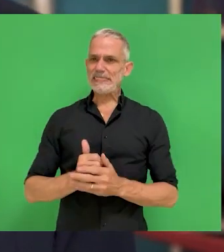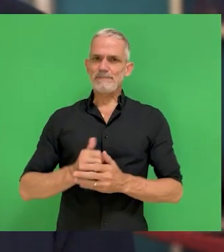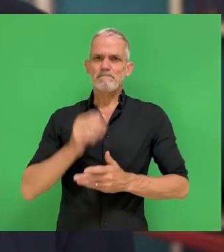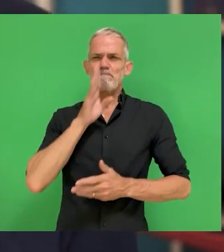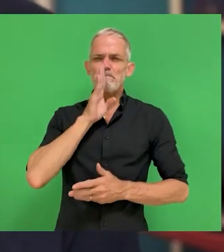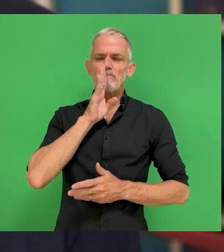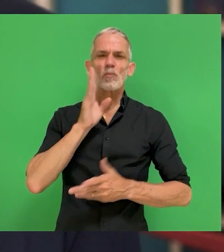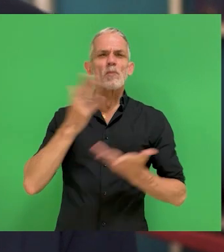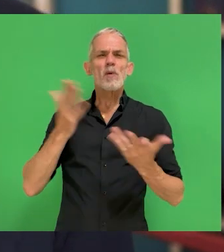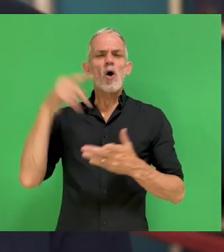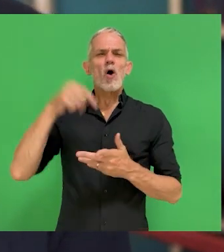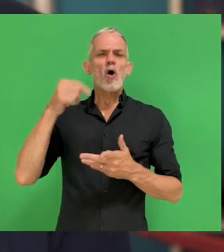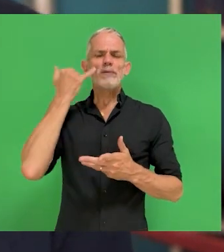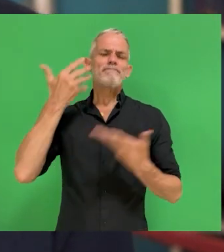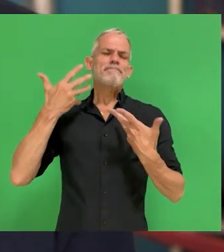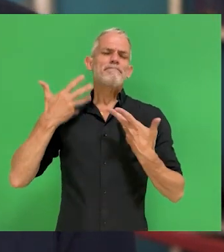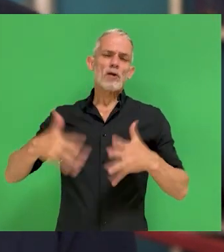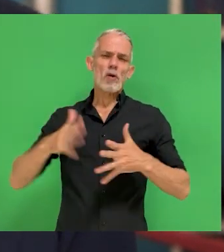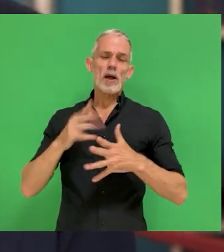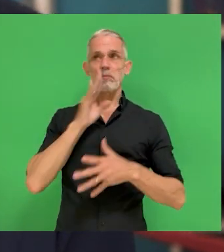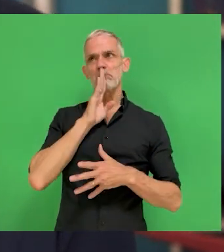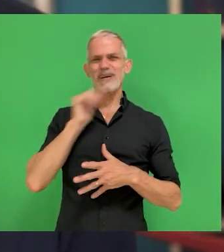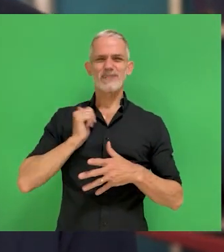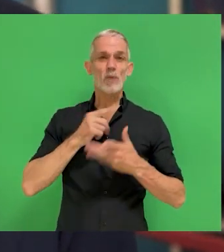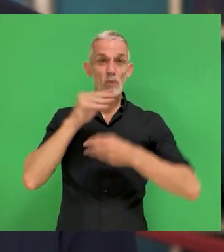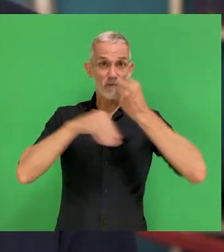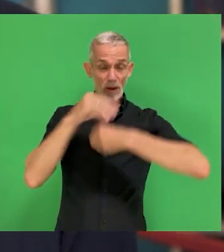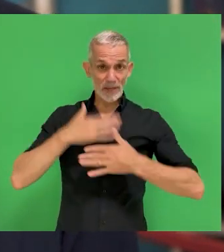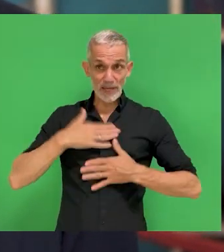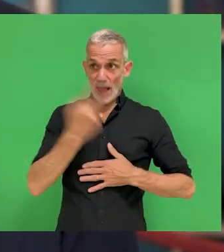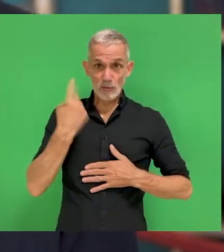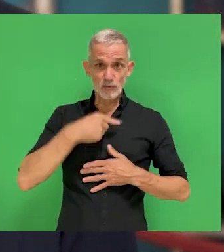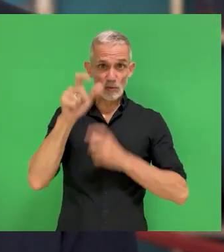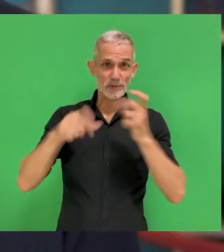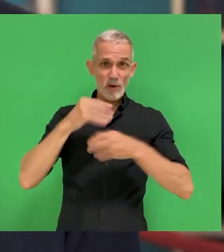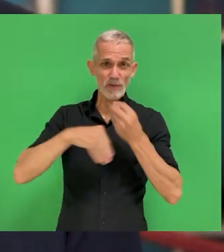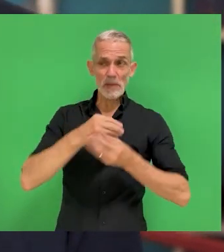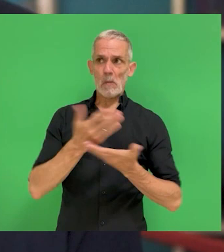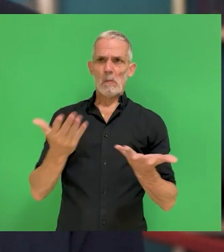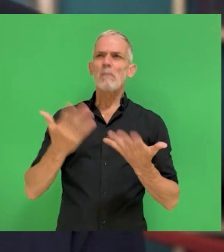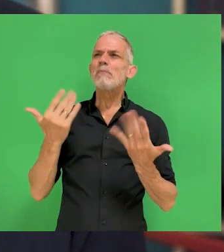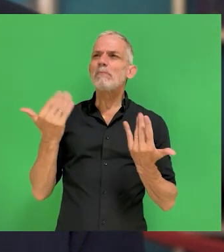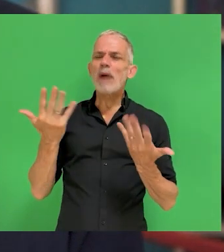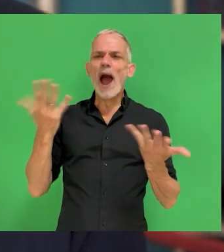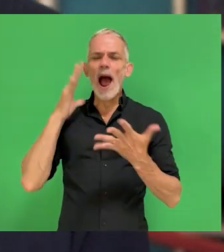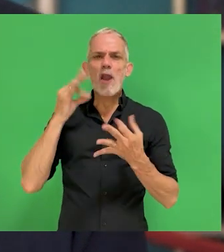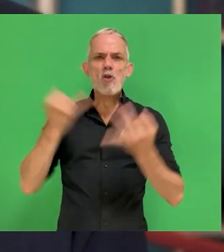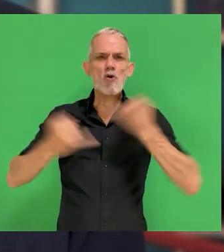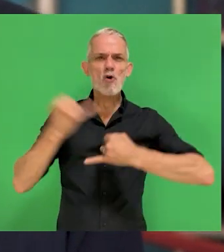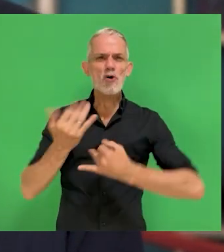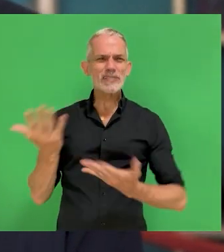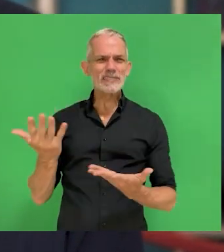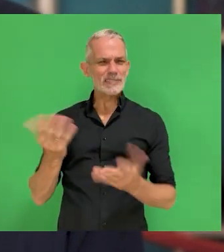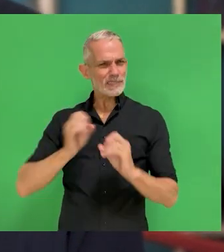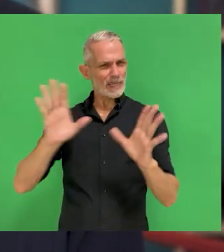Nunca, o sea, es como que hoy ya está naturalizado eso, pero para los familiares, o sea, es algo que, viste,